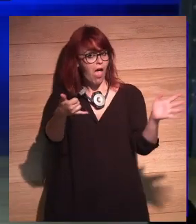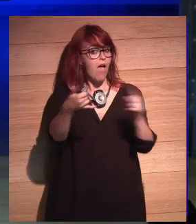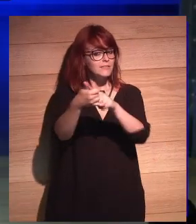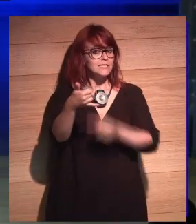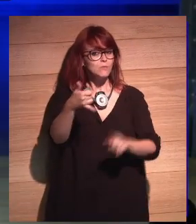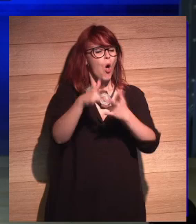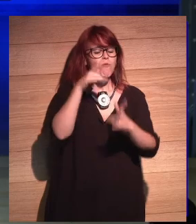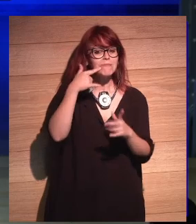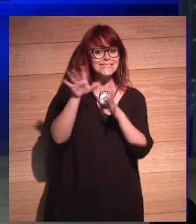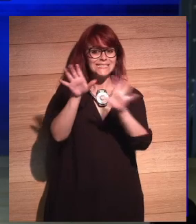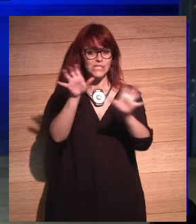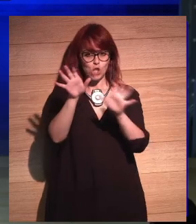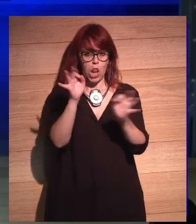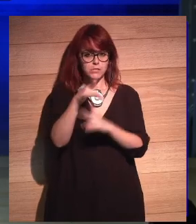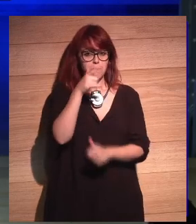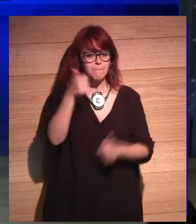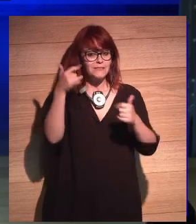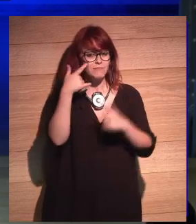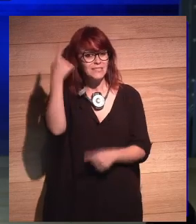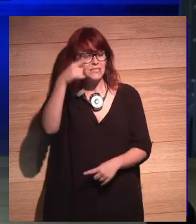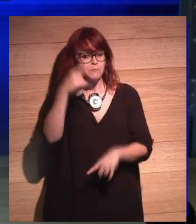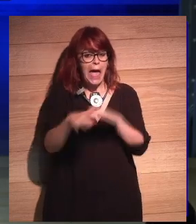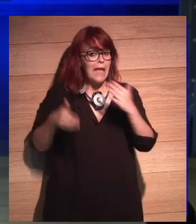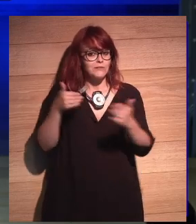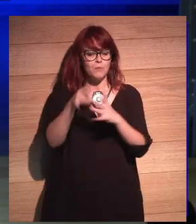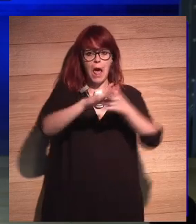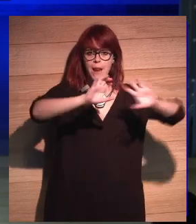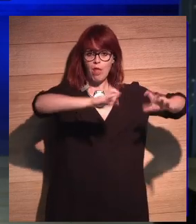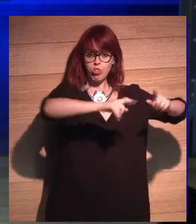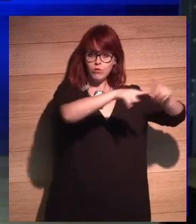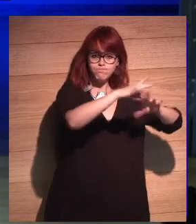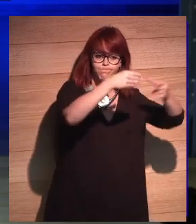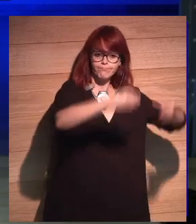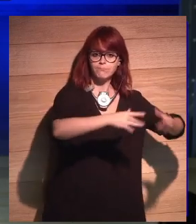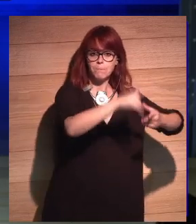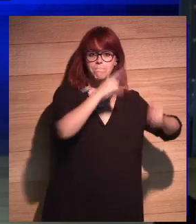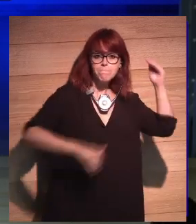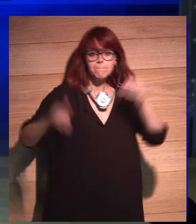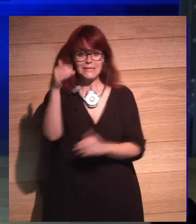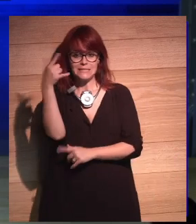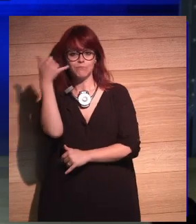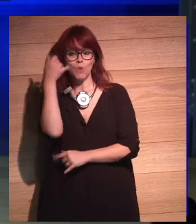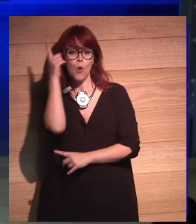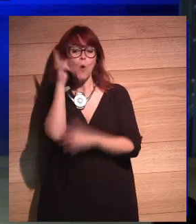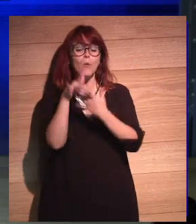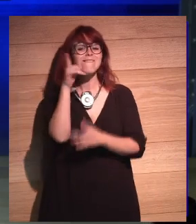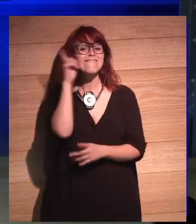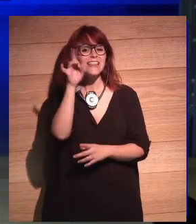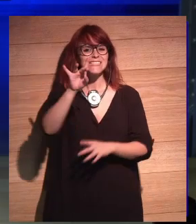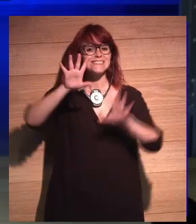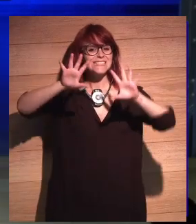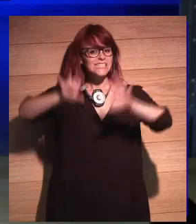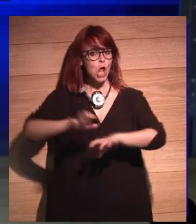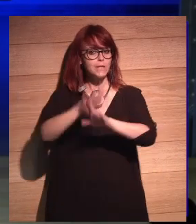tiene muchísimos más sensores de los que jamás ha tenido esta radio. Entonces, ahora mismo, un teléfono tiene como 14